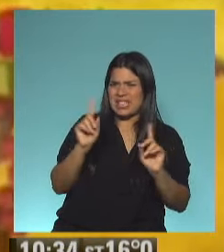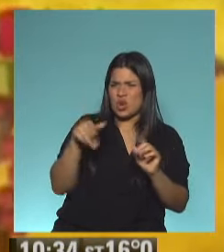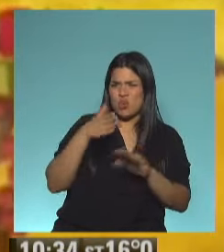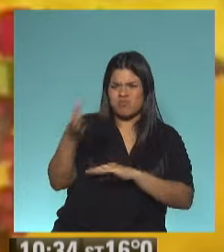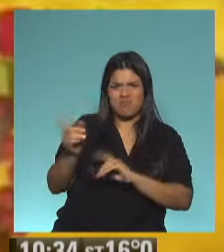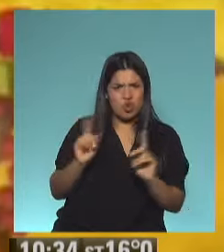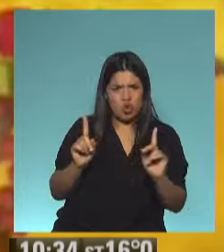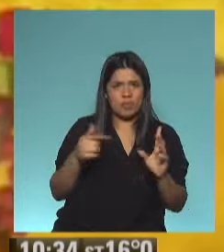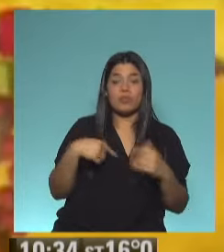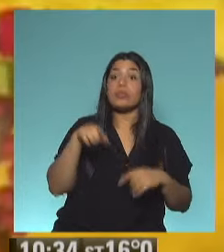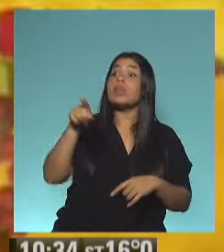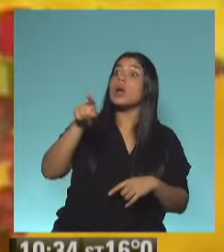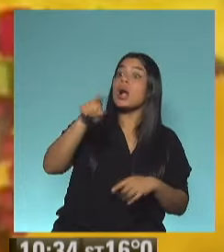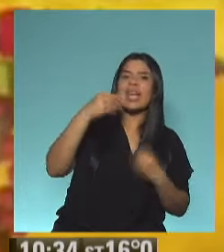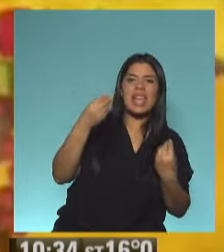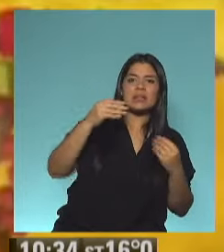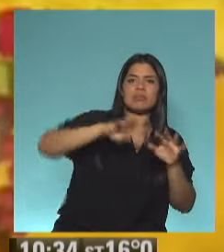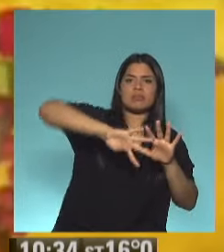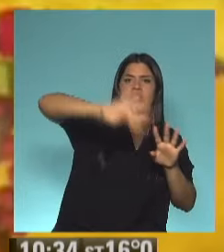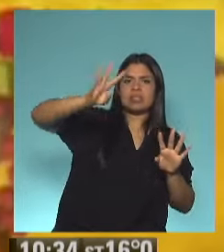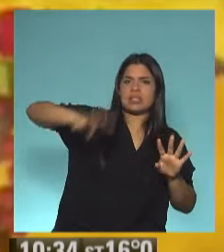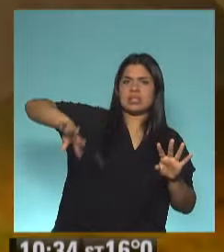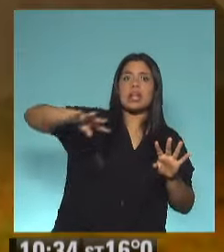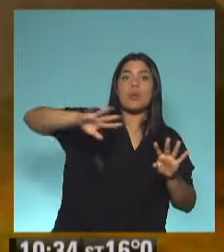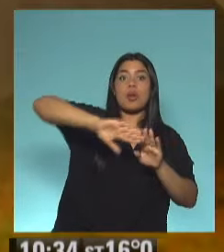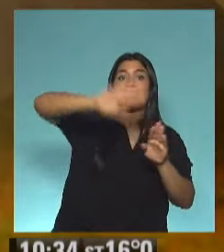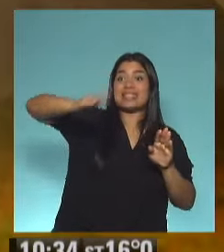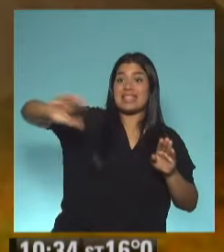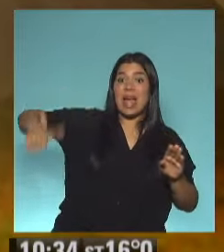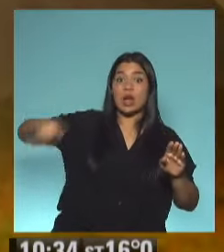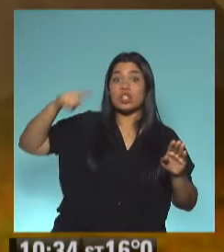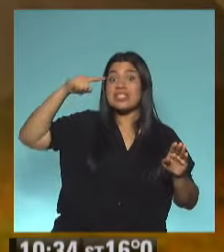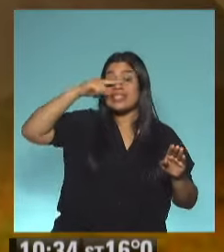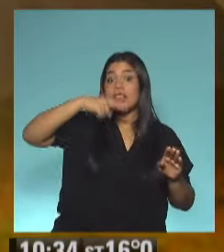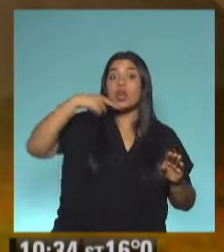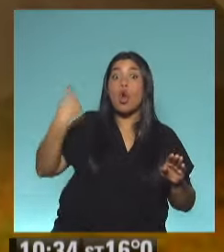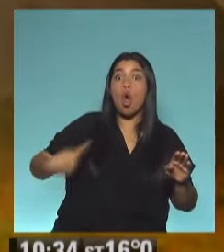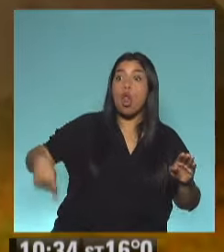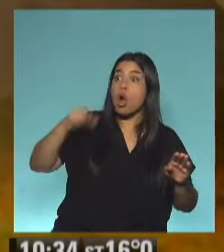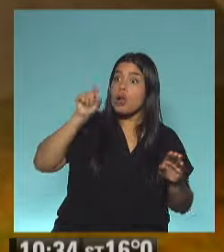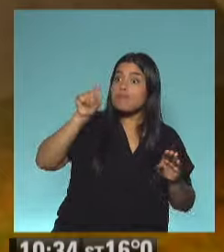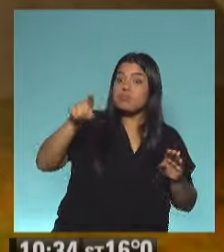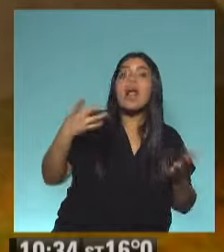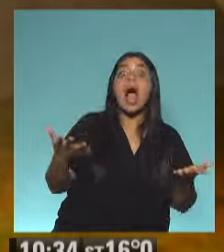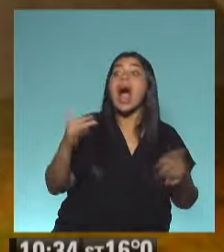cerro de los siete colores. Se llama así porque... ¡Tiene siete colores!